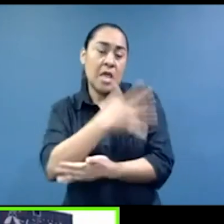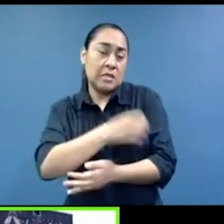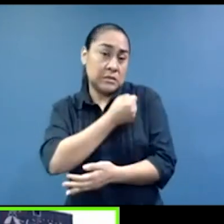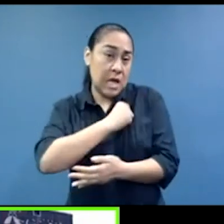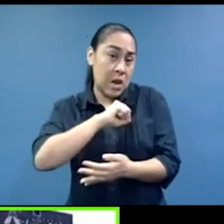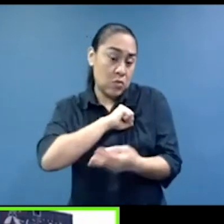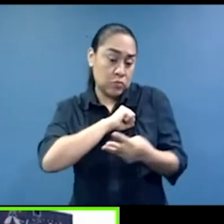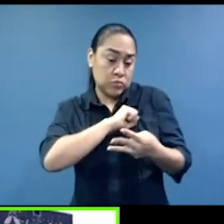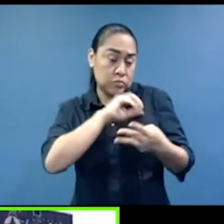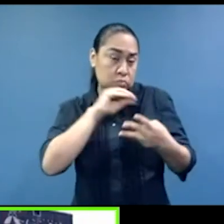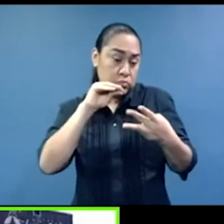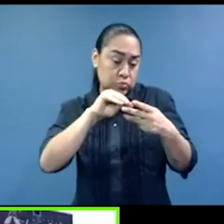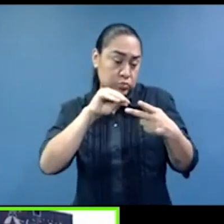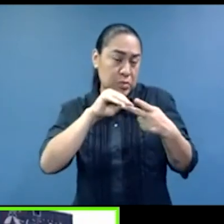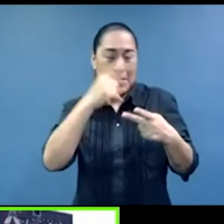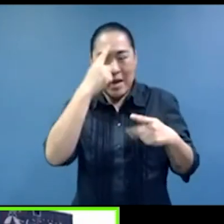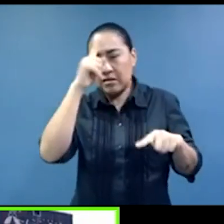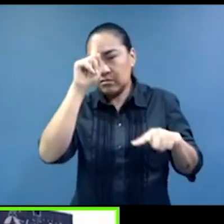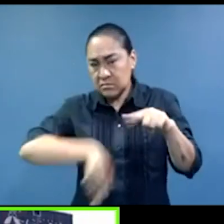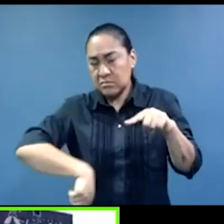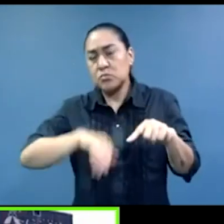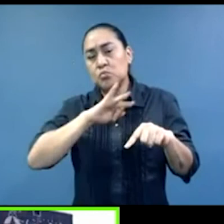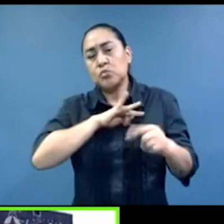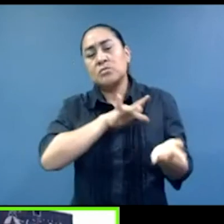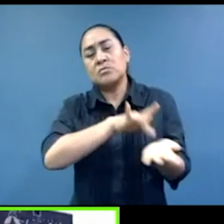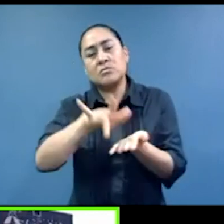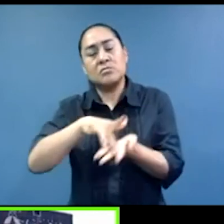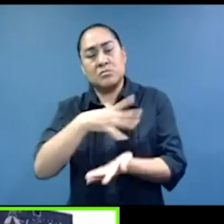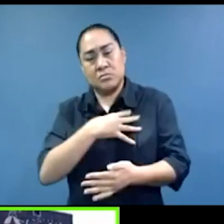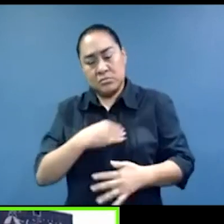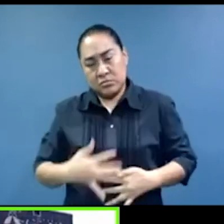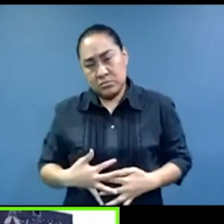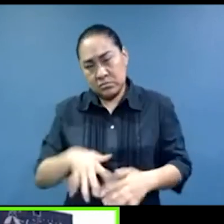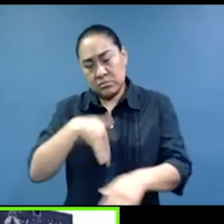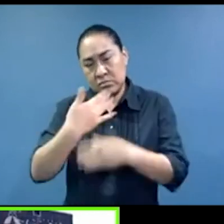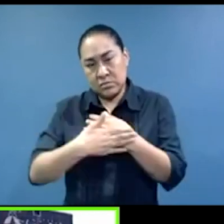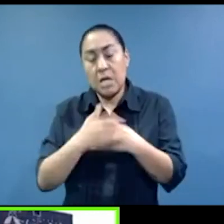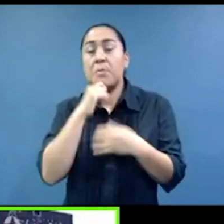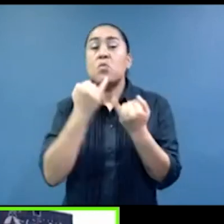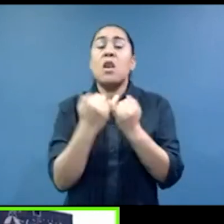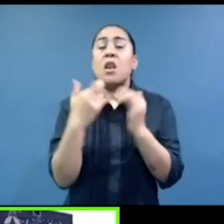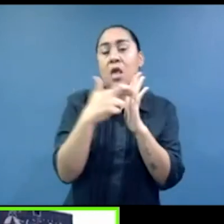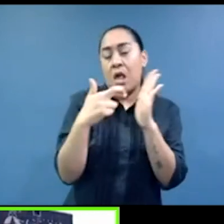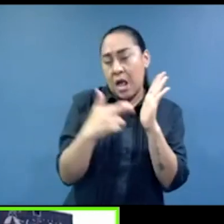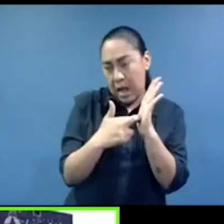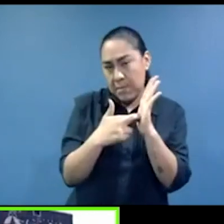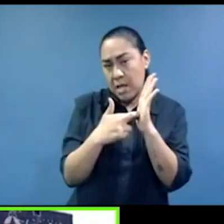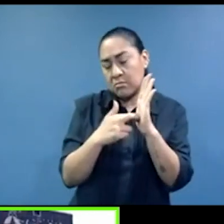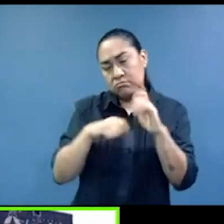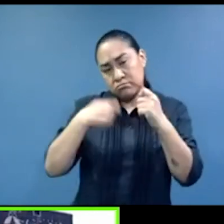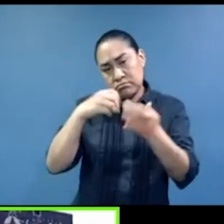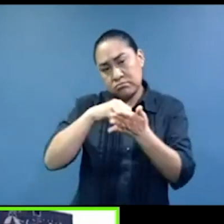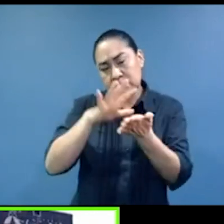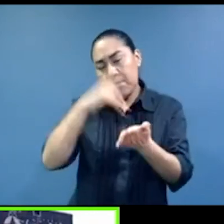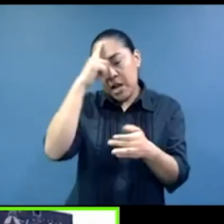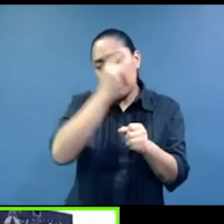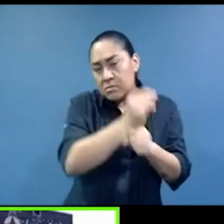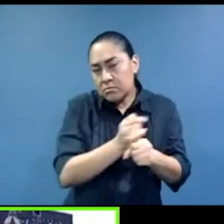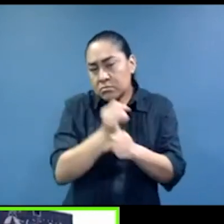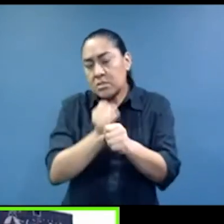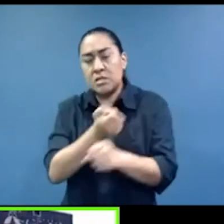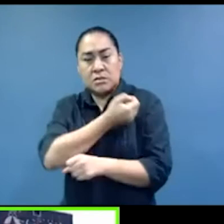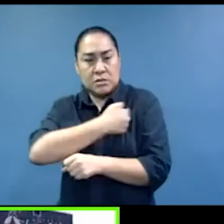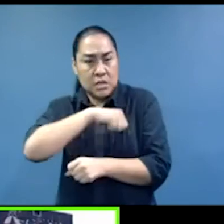eliminar ese tema de infertilidad y del reglamento para investigación en salud, y asignar los